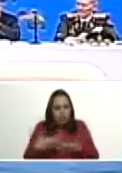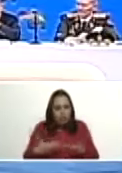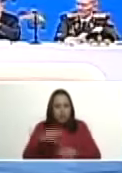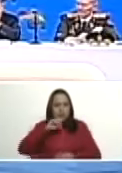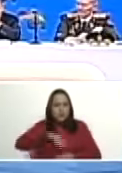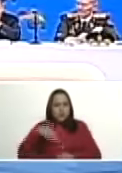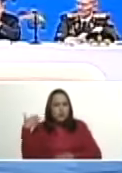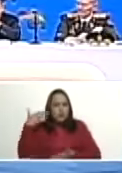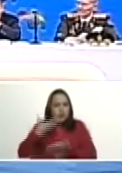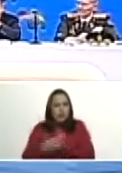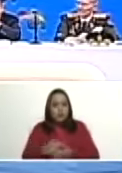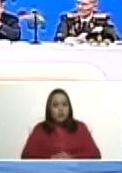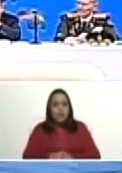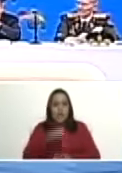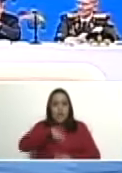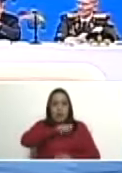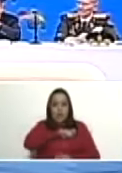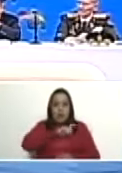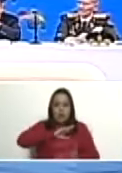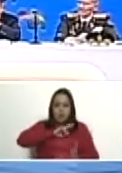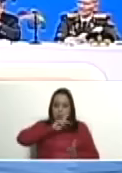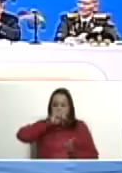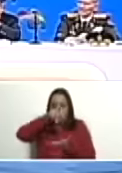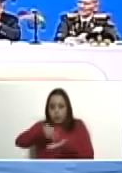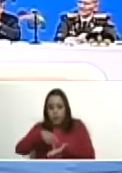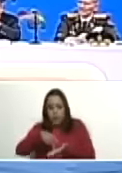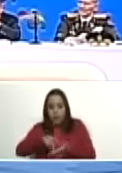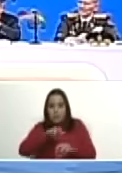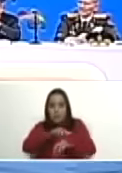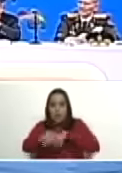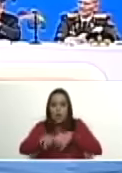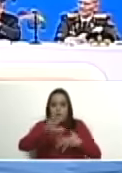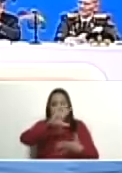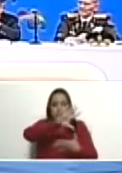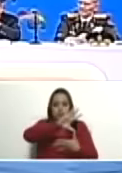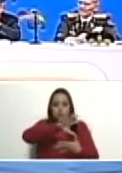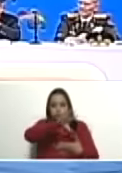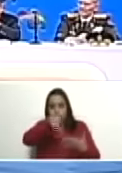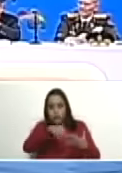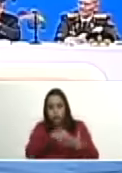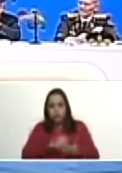la ocupación por parte de España de buena parte de este territorio,